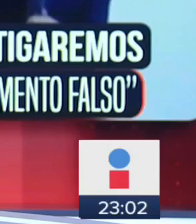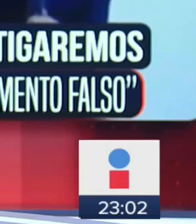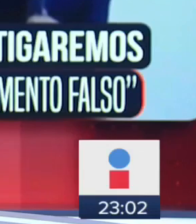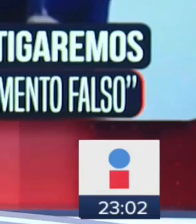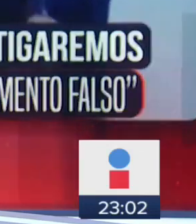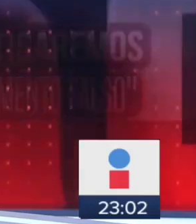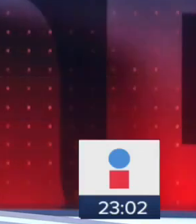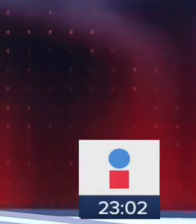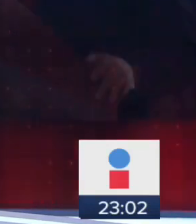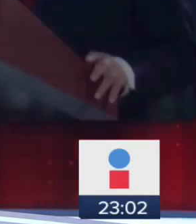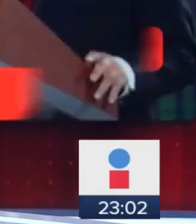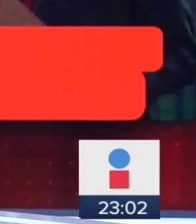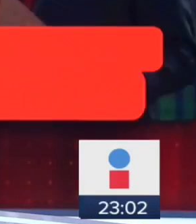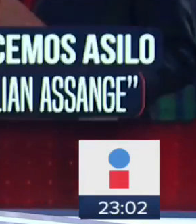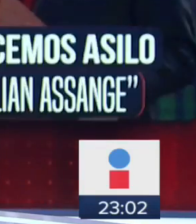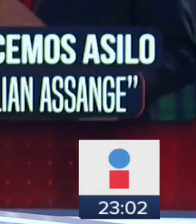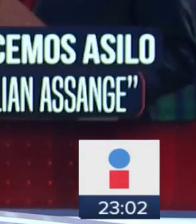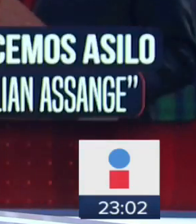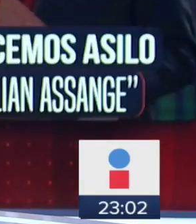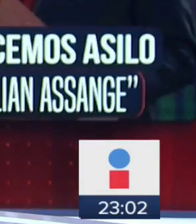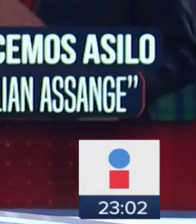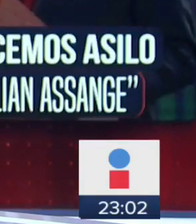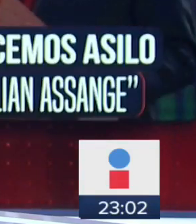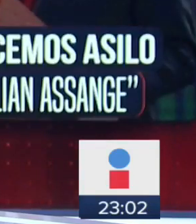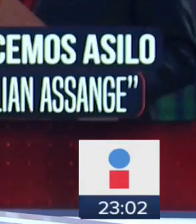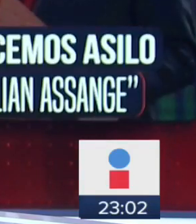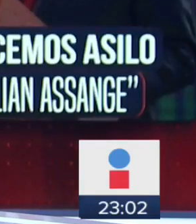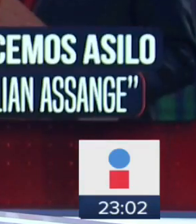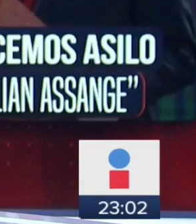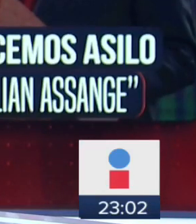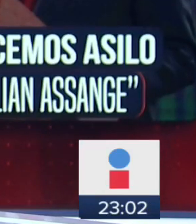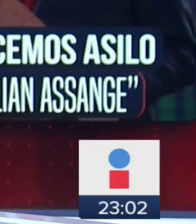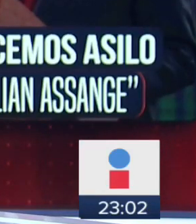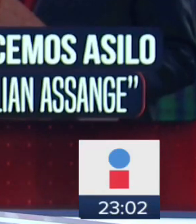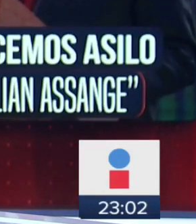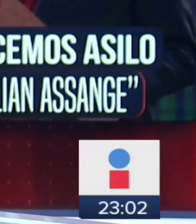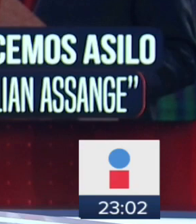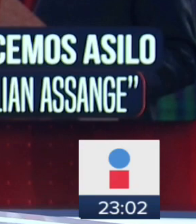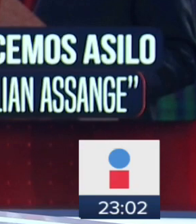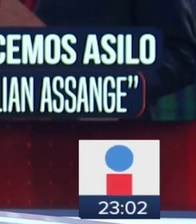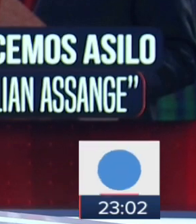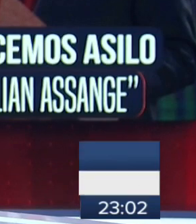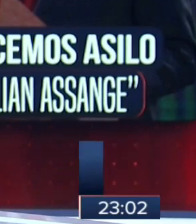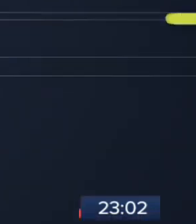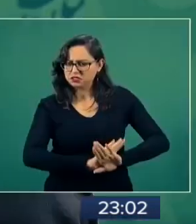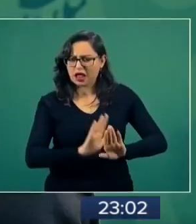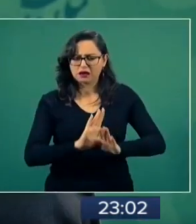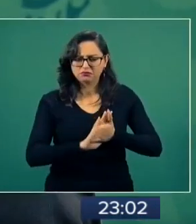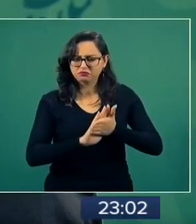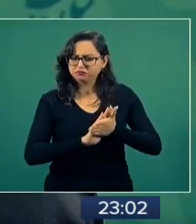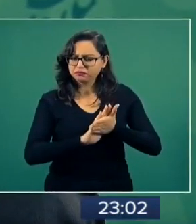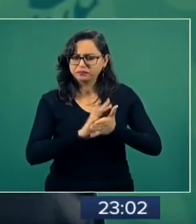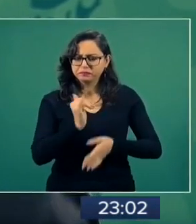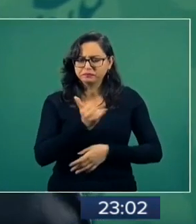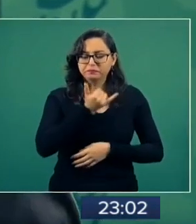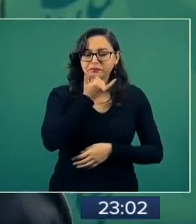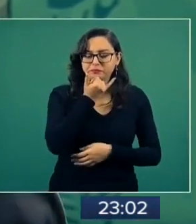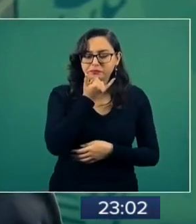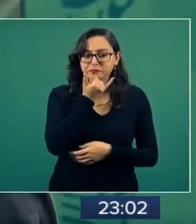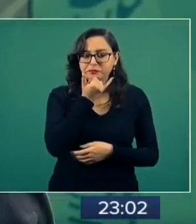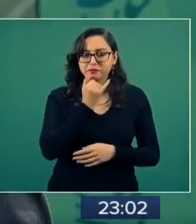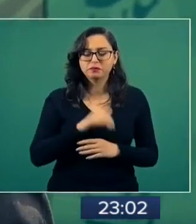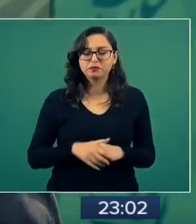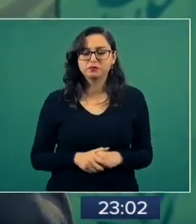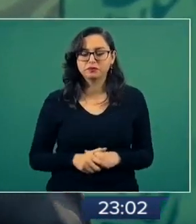anoche vimos presentamos aquí esta declaración del presidente lópez obrador voy a